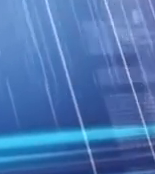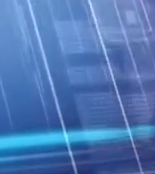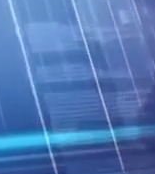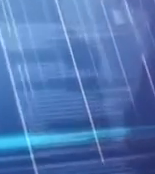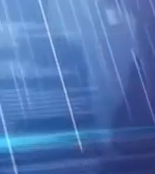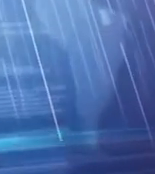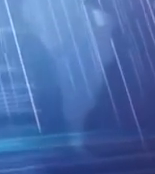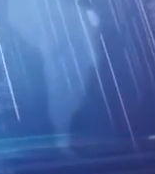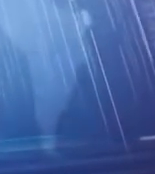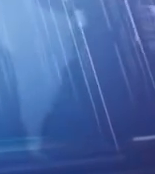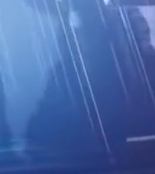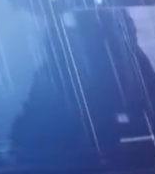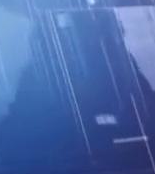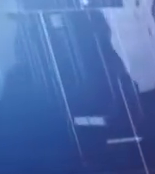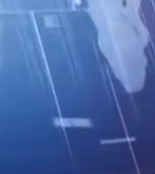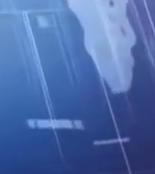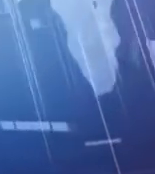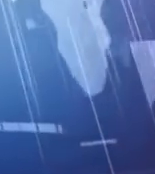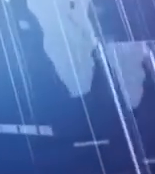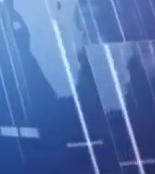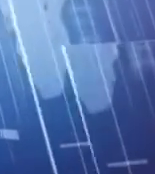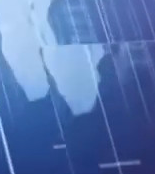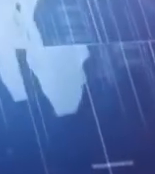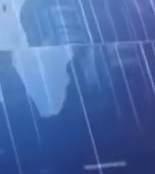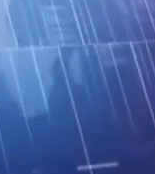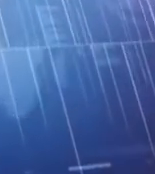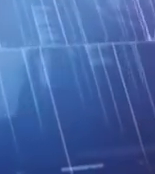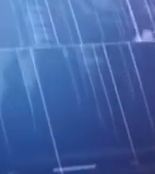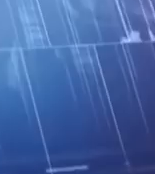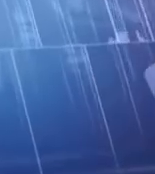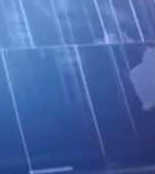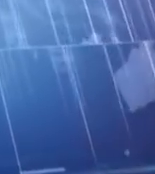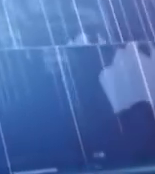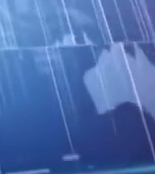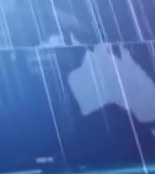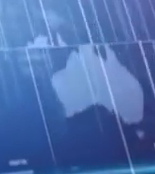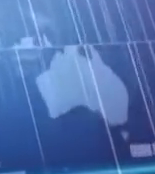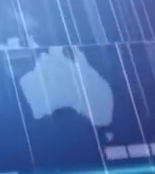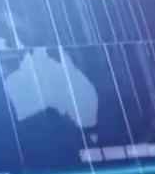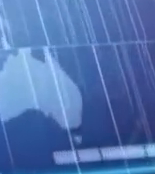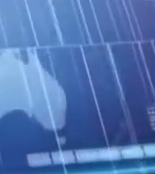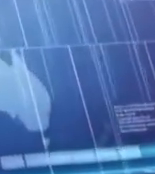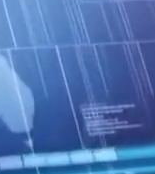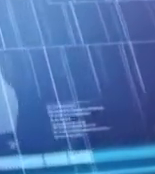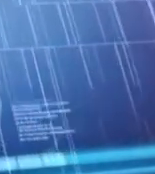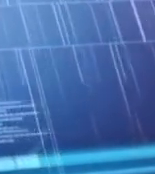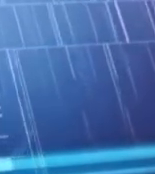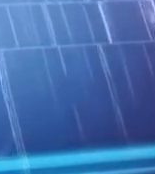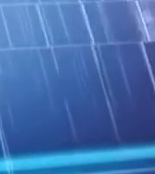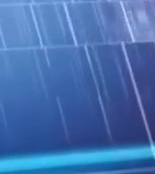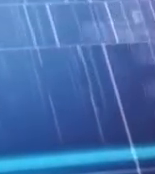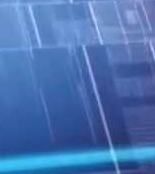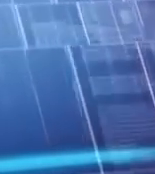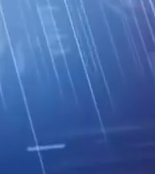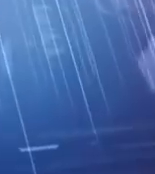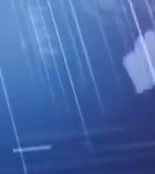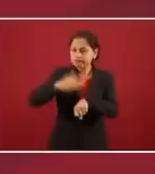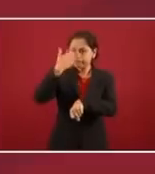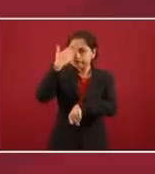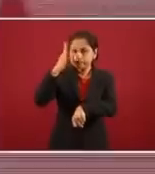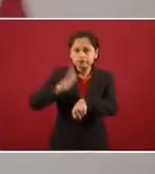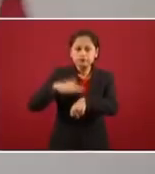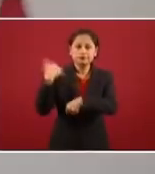del país para poder encontrar la cura para el COVID. Entre ellos, ojo, el uso del plaquenil. Vamos a